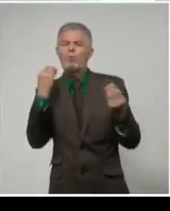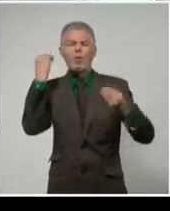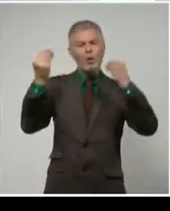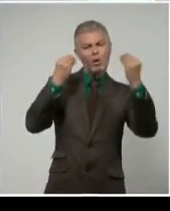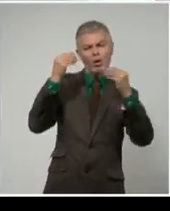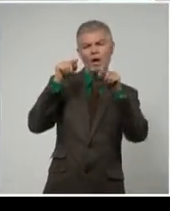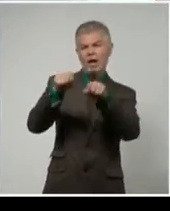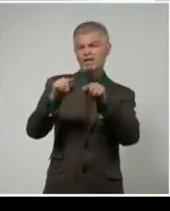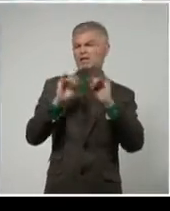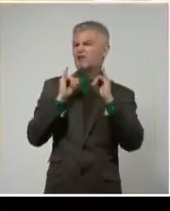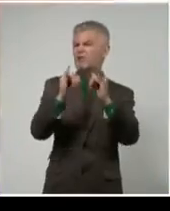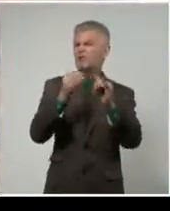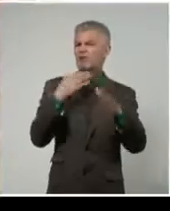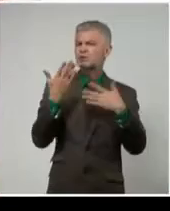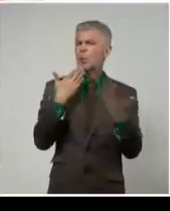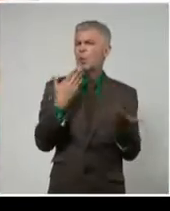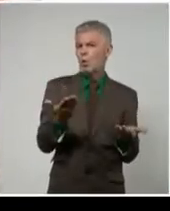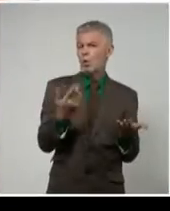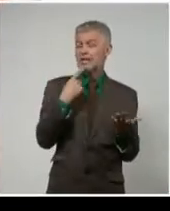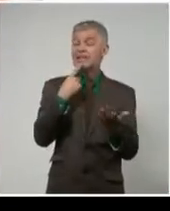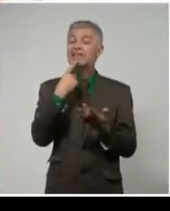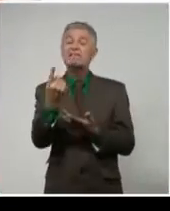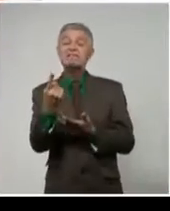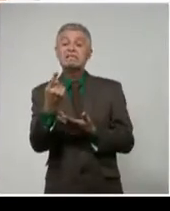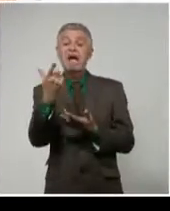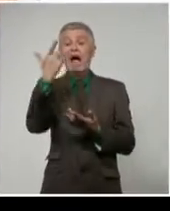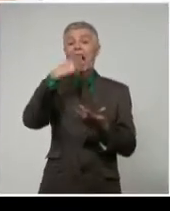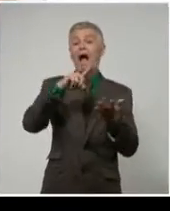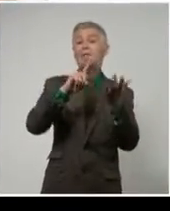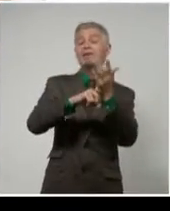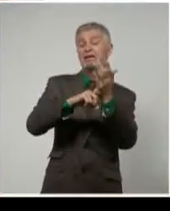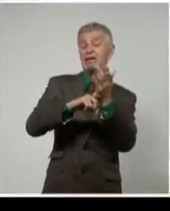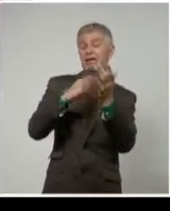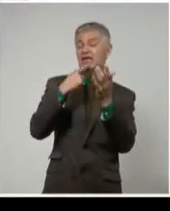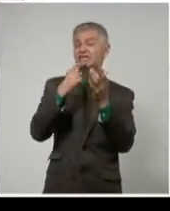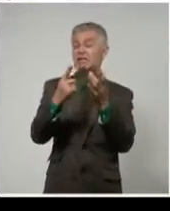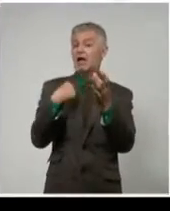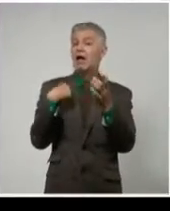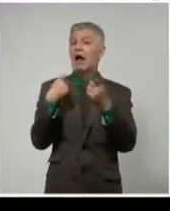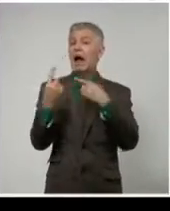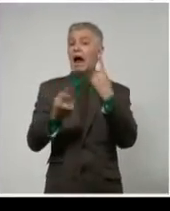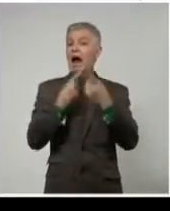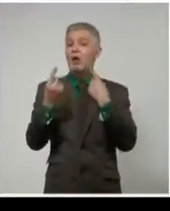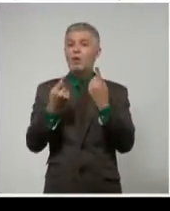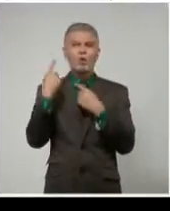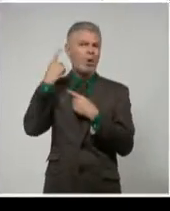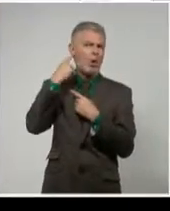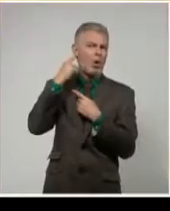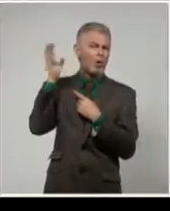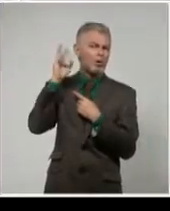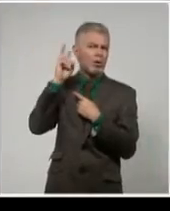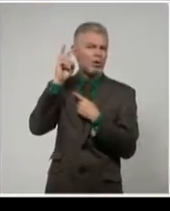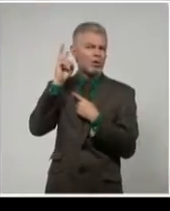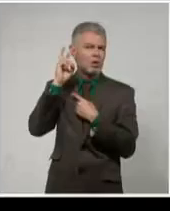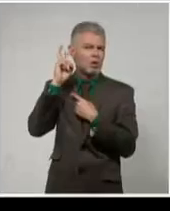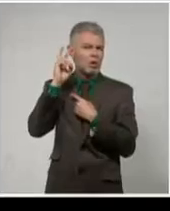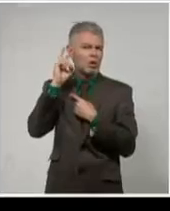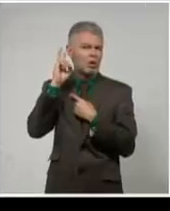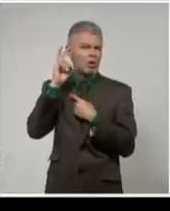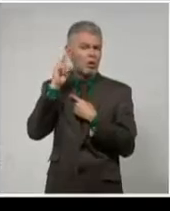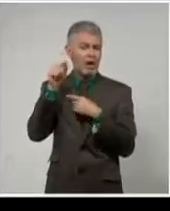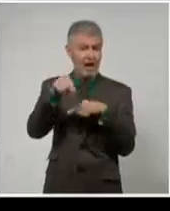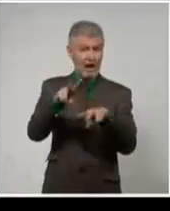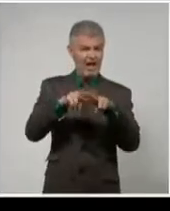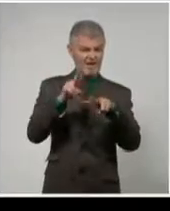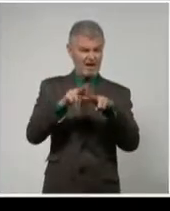tema? Dijeron que la AP tenía acceso a una grabación de los sonidos que escuchaban a La Habana.